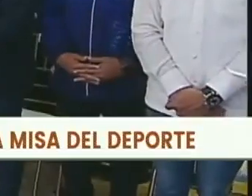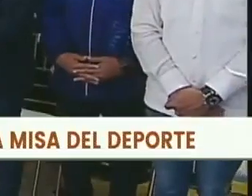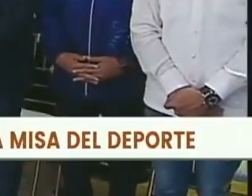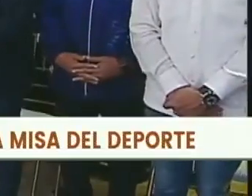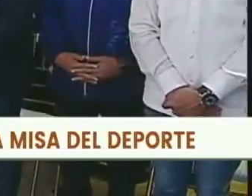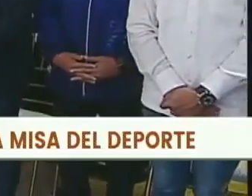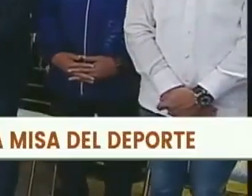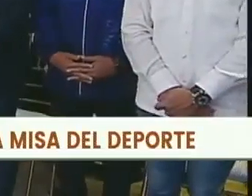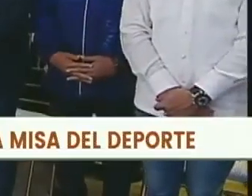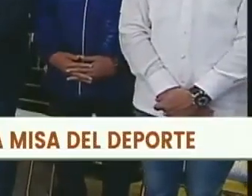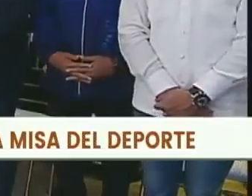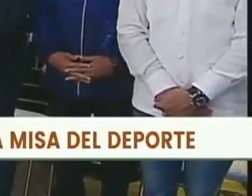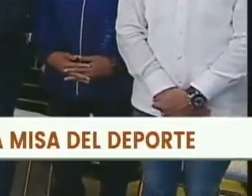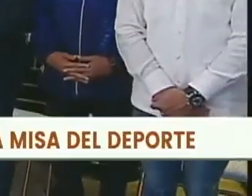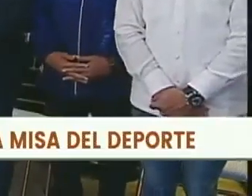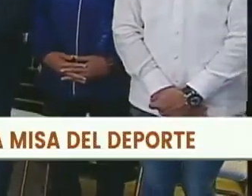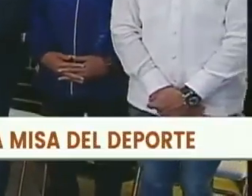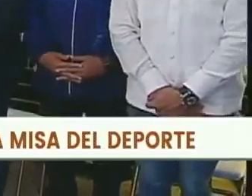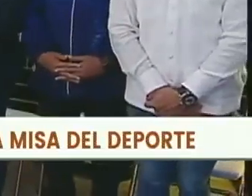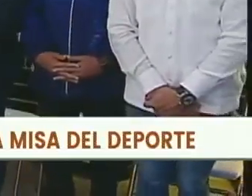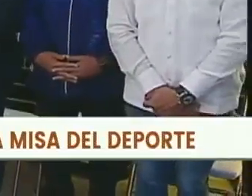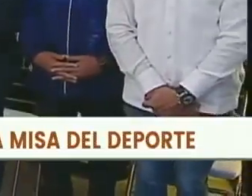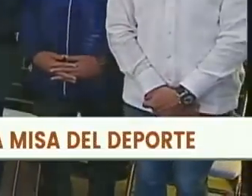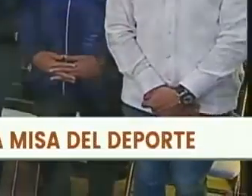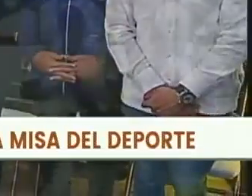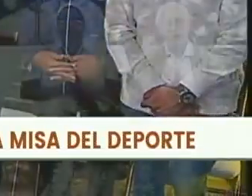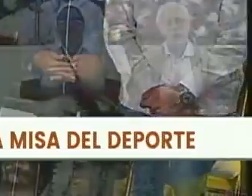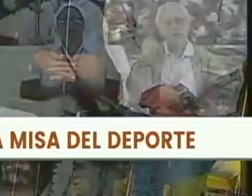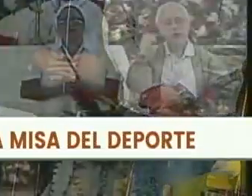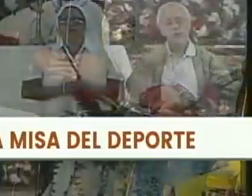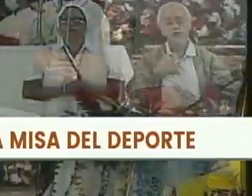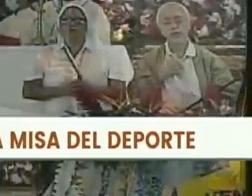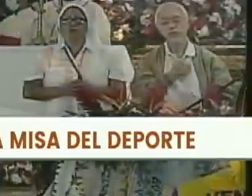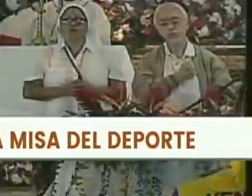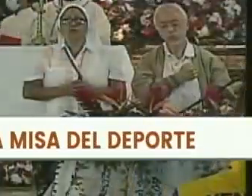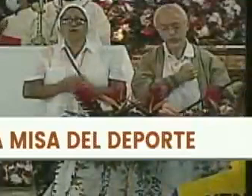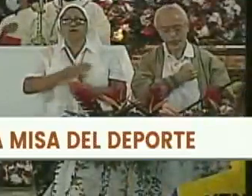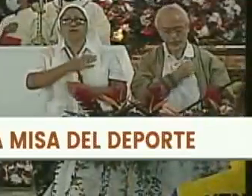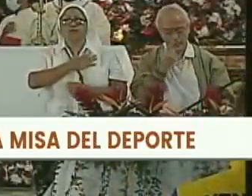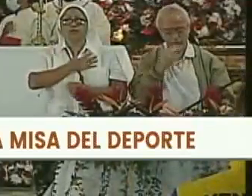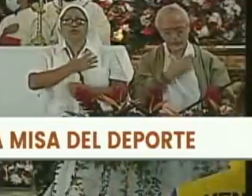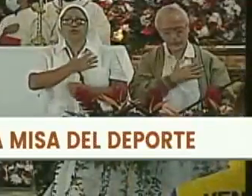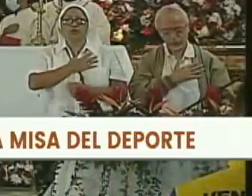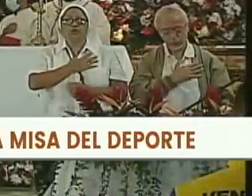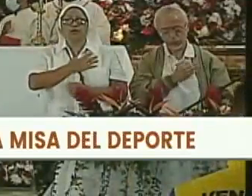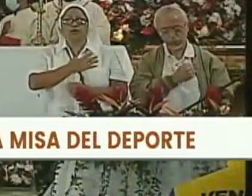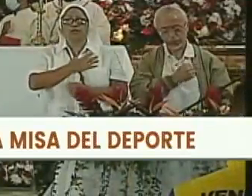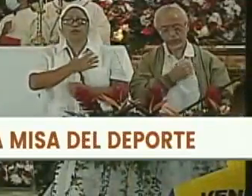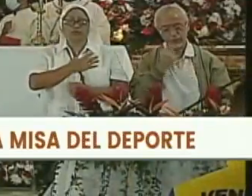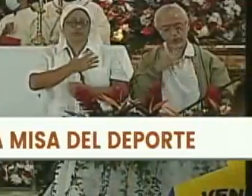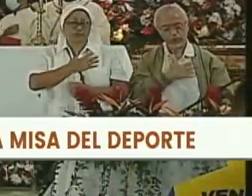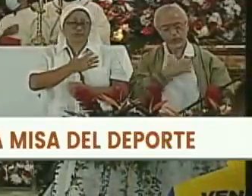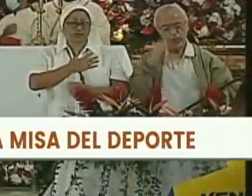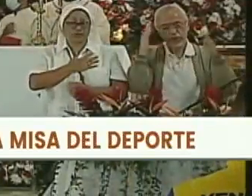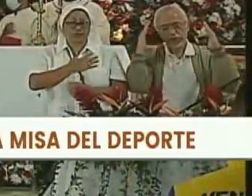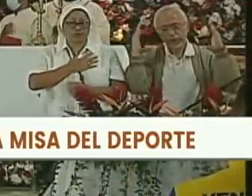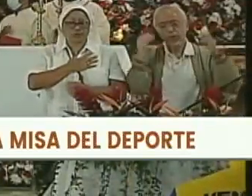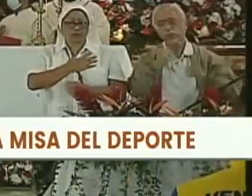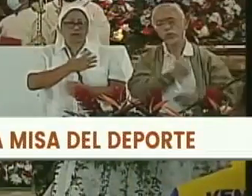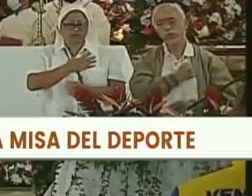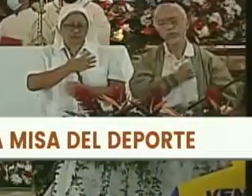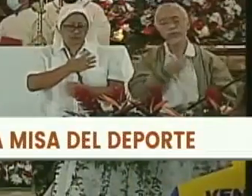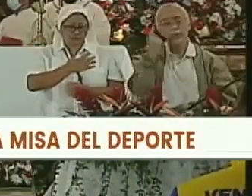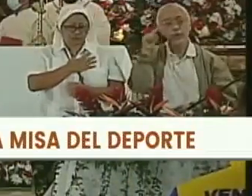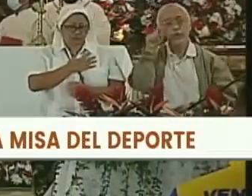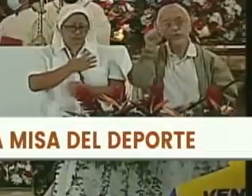pensamiento palabra obra y omisión por mi culpa por mi culpa por mi gran